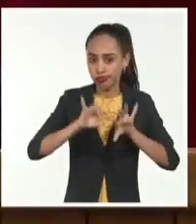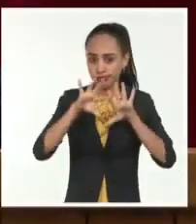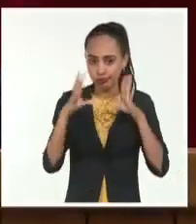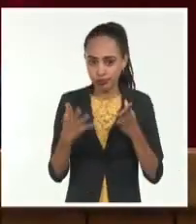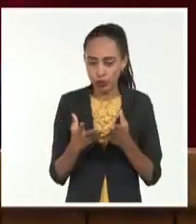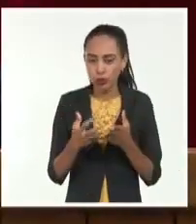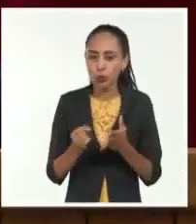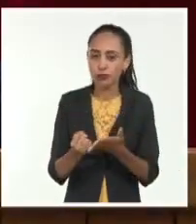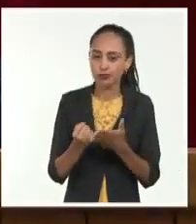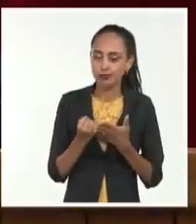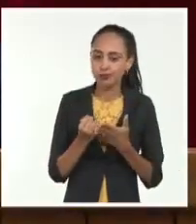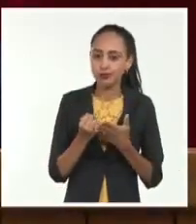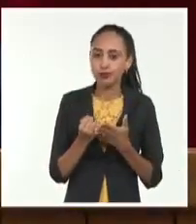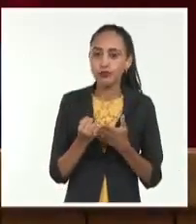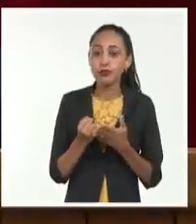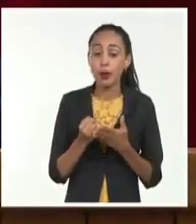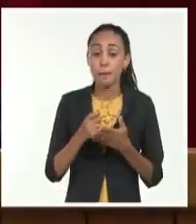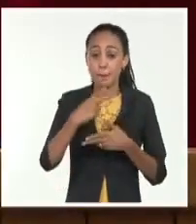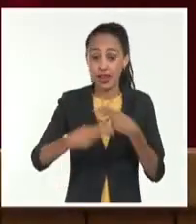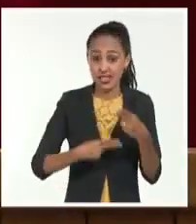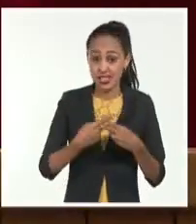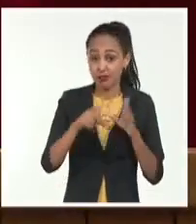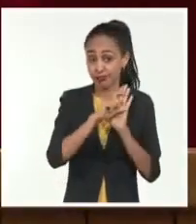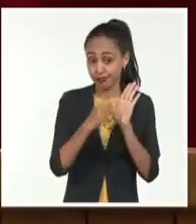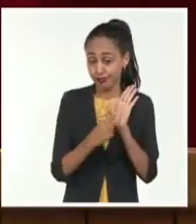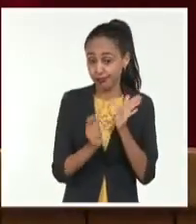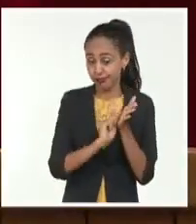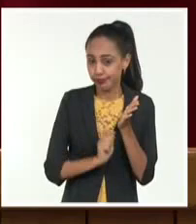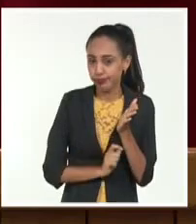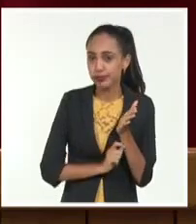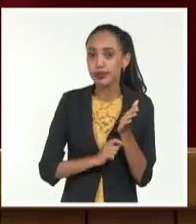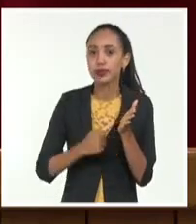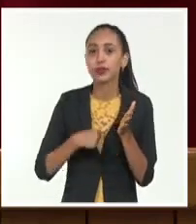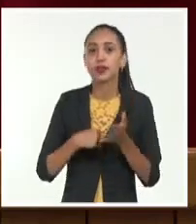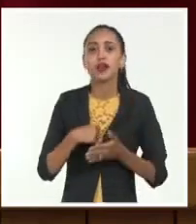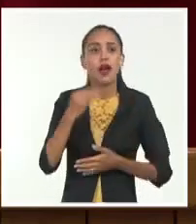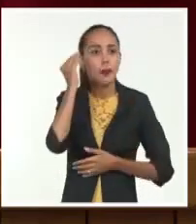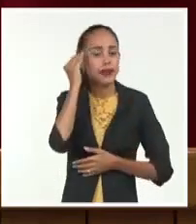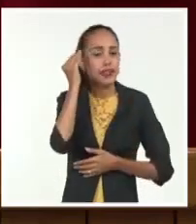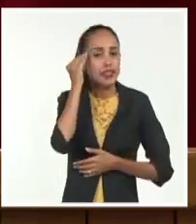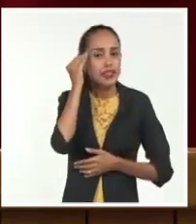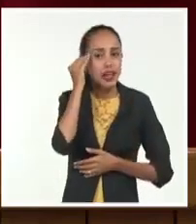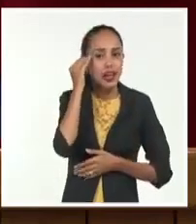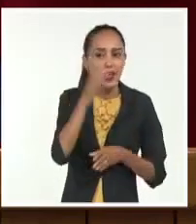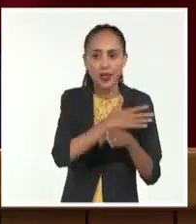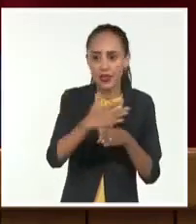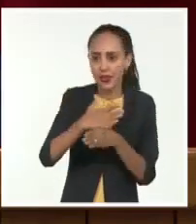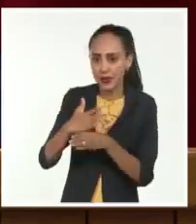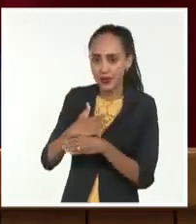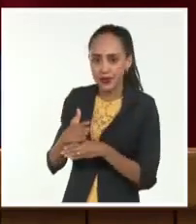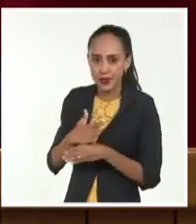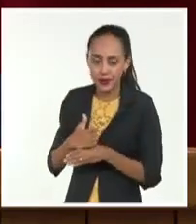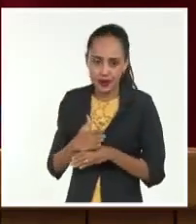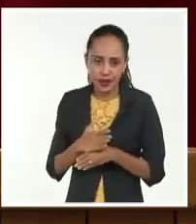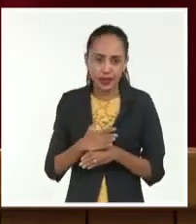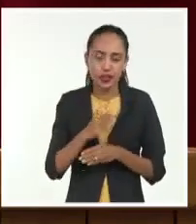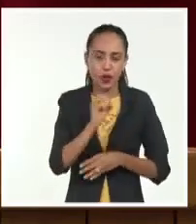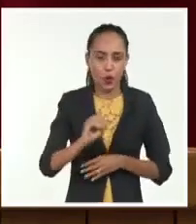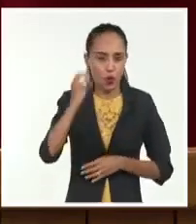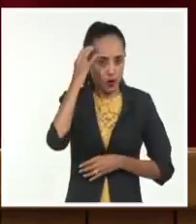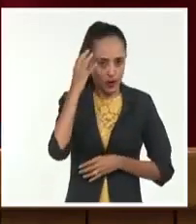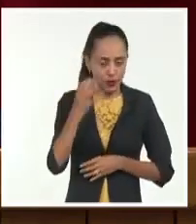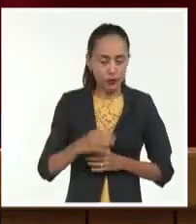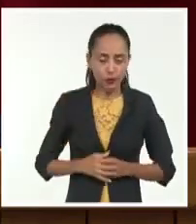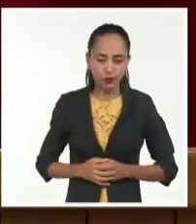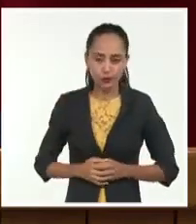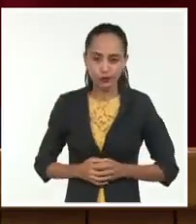construcción ha supuesto la coexistencia de saberes aportados desde distintas ciencias. Cada